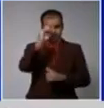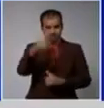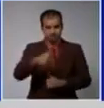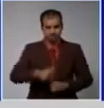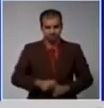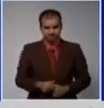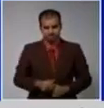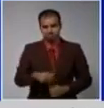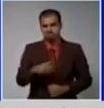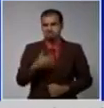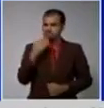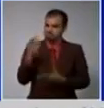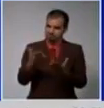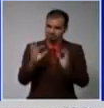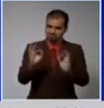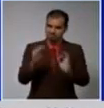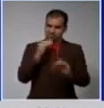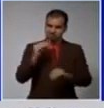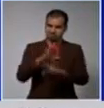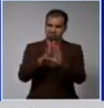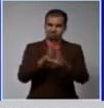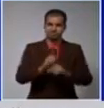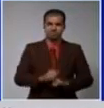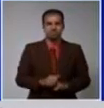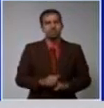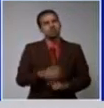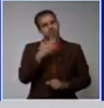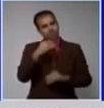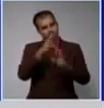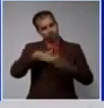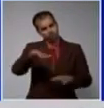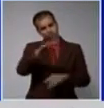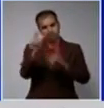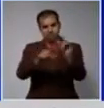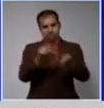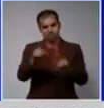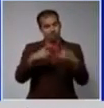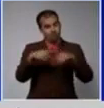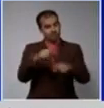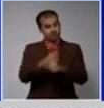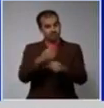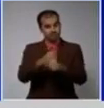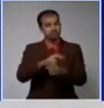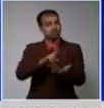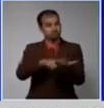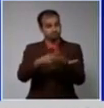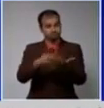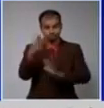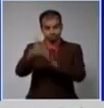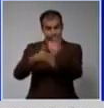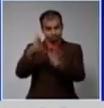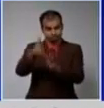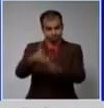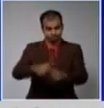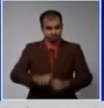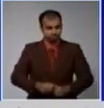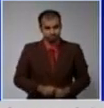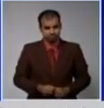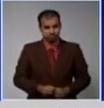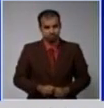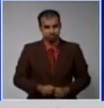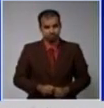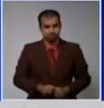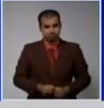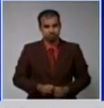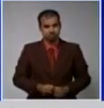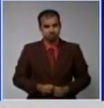día, Gisela, buenos días a todo el equipo que nos acompaña, al intérprete de lenguas de señas, lo que es muy importante a todas